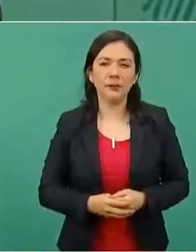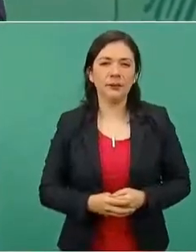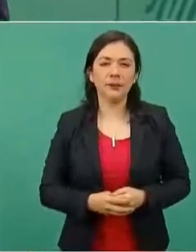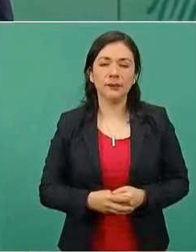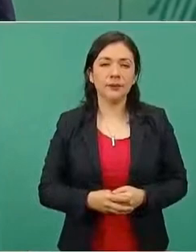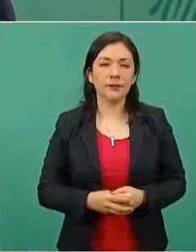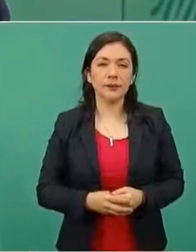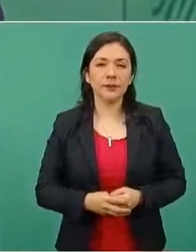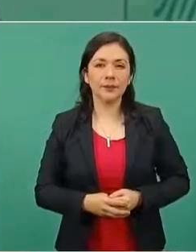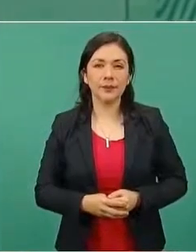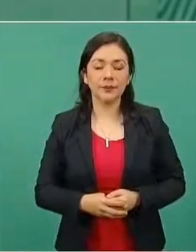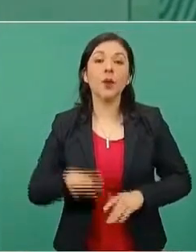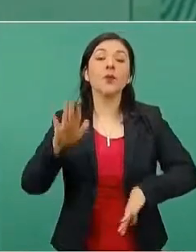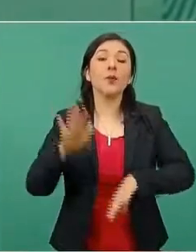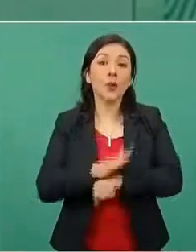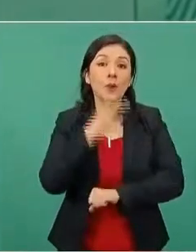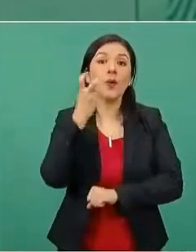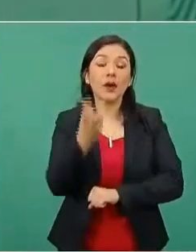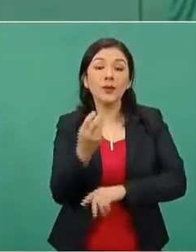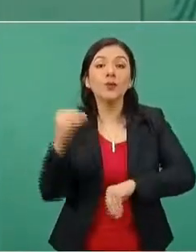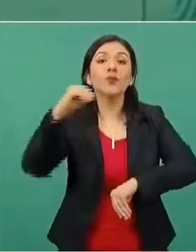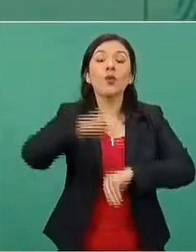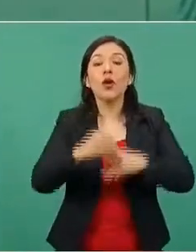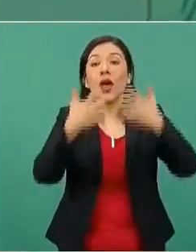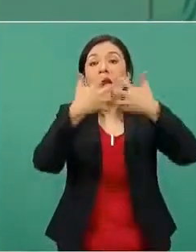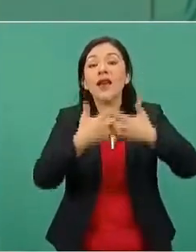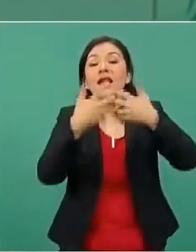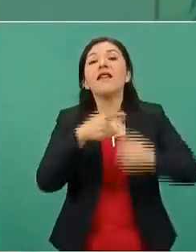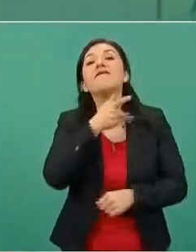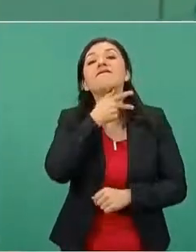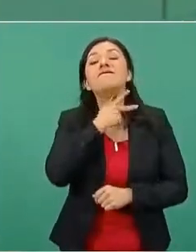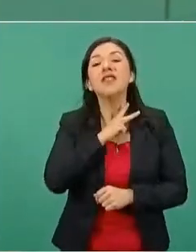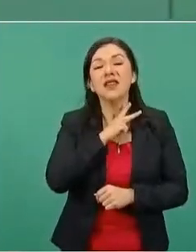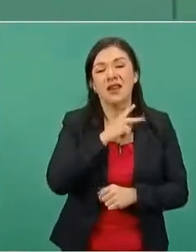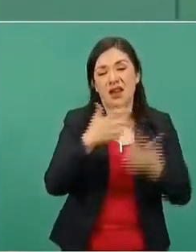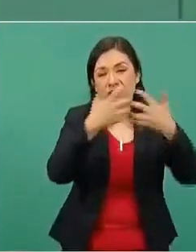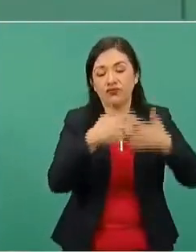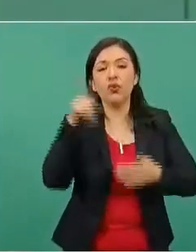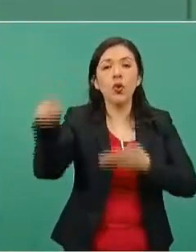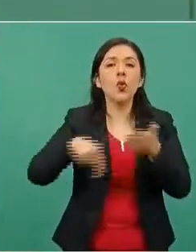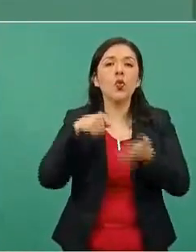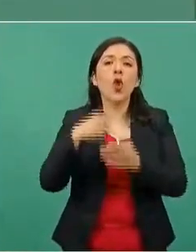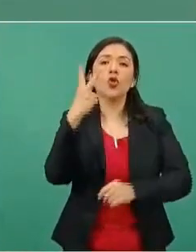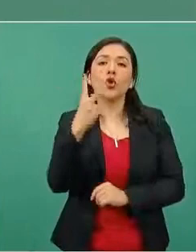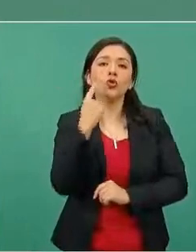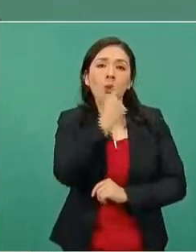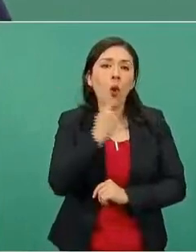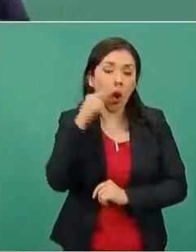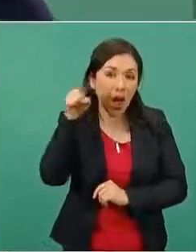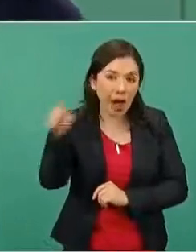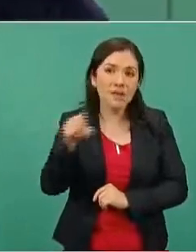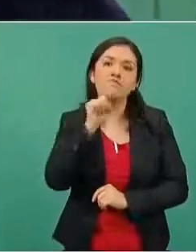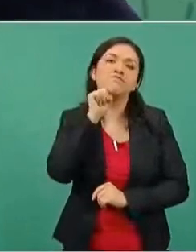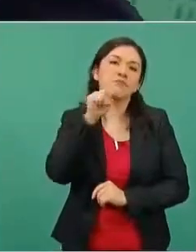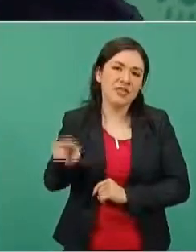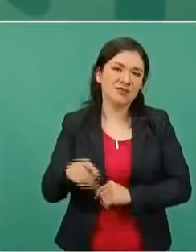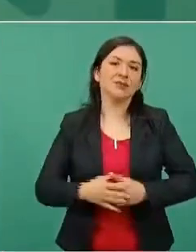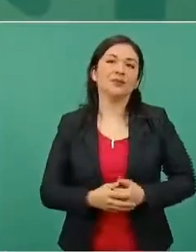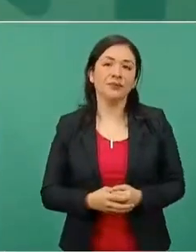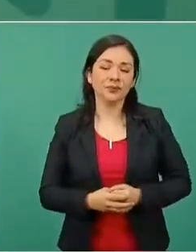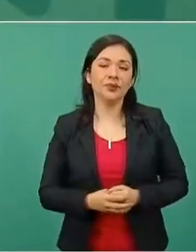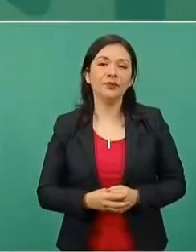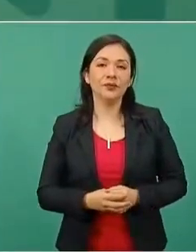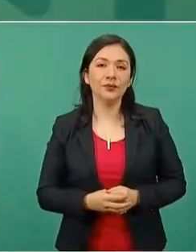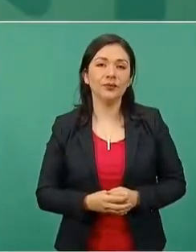Por eso se hizo la refinería en Dos Bocas. Entonces, va a